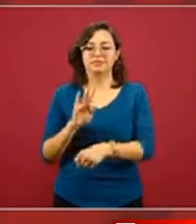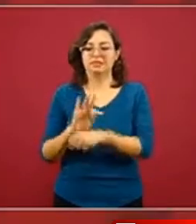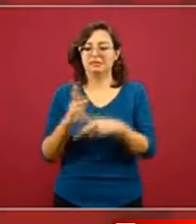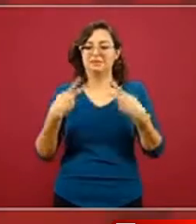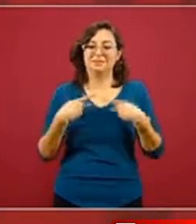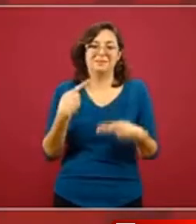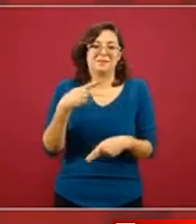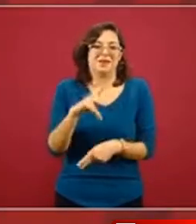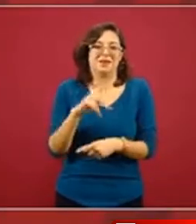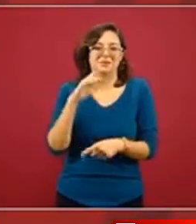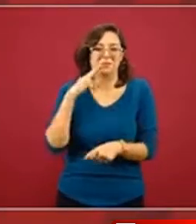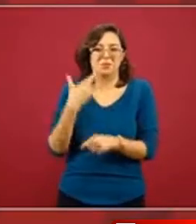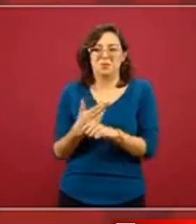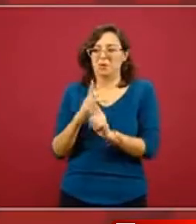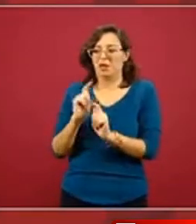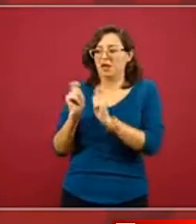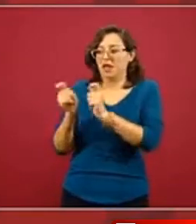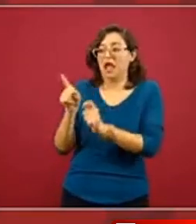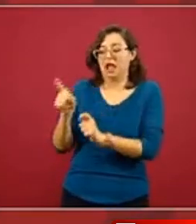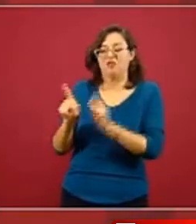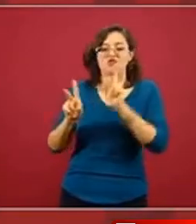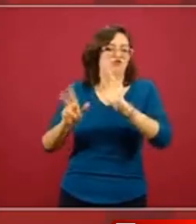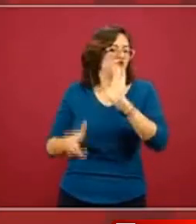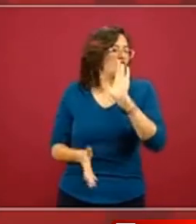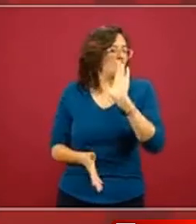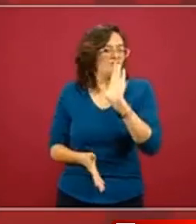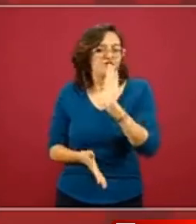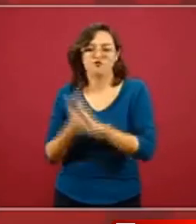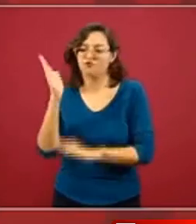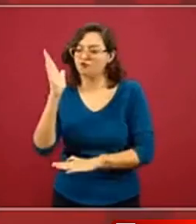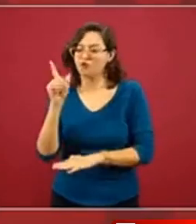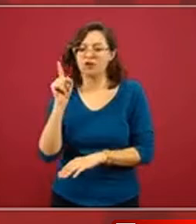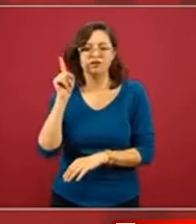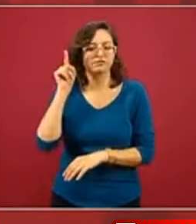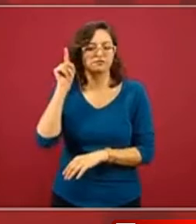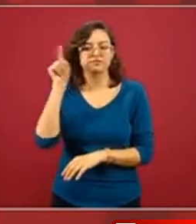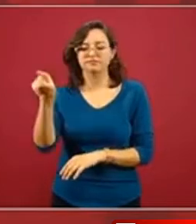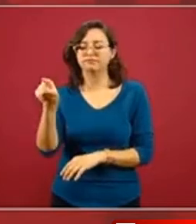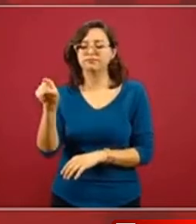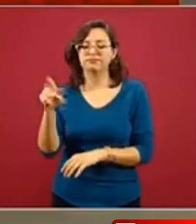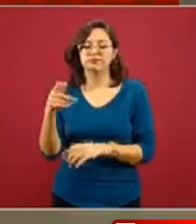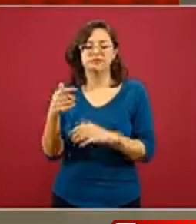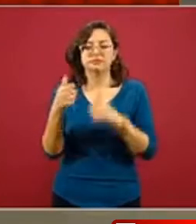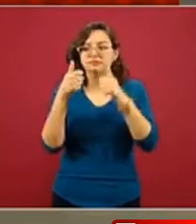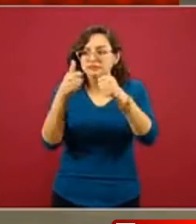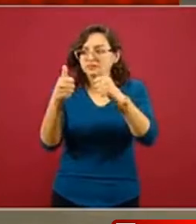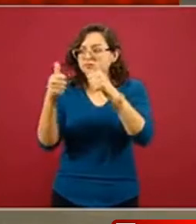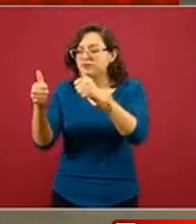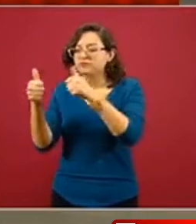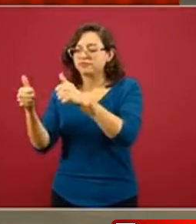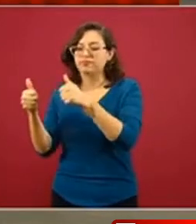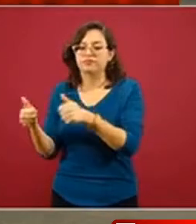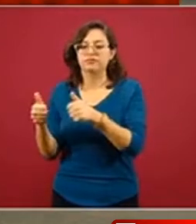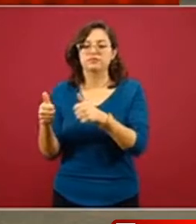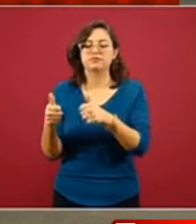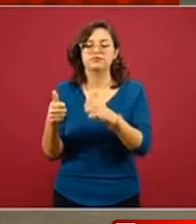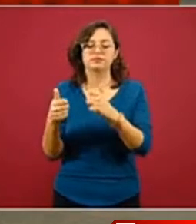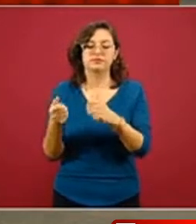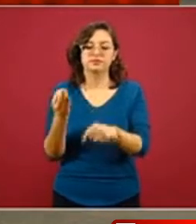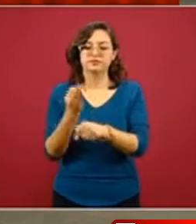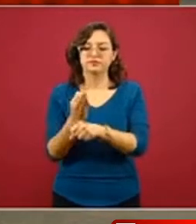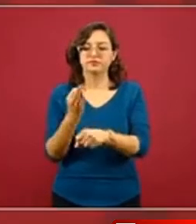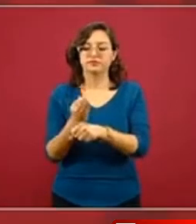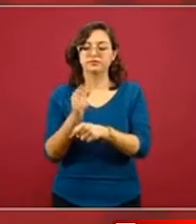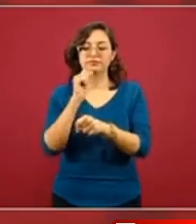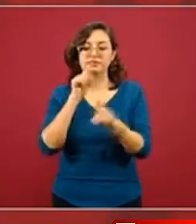encargo. Como pudieron constatar, él estuvo hoy al frente de la respuesta o de la reacción ante esto. El